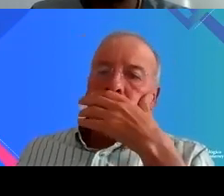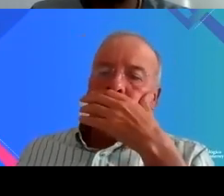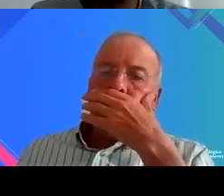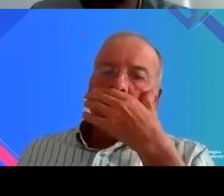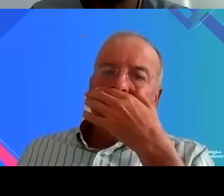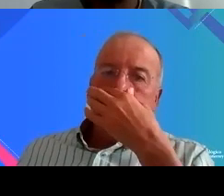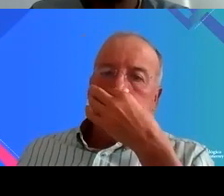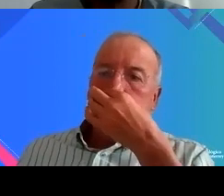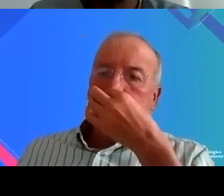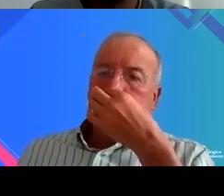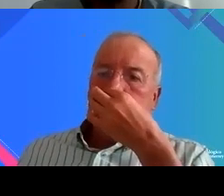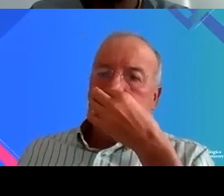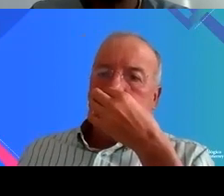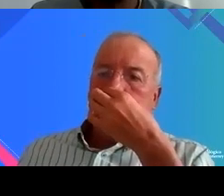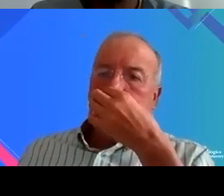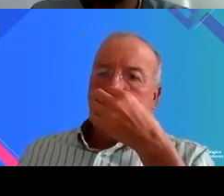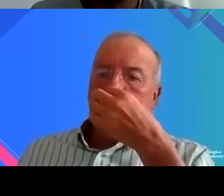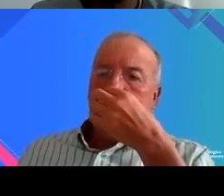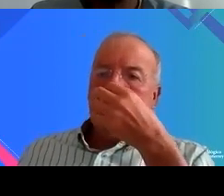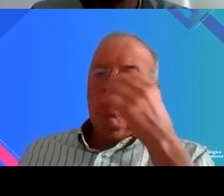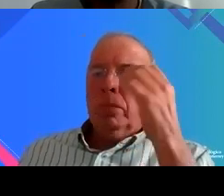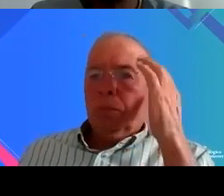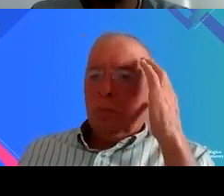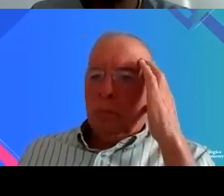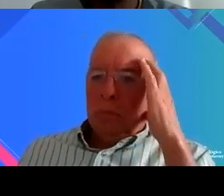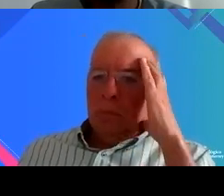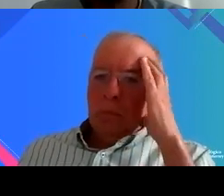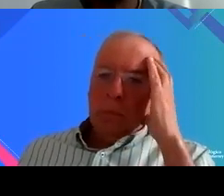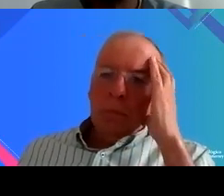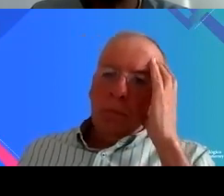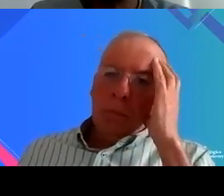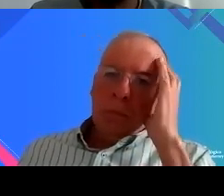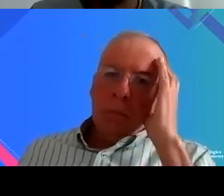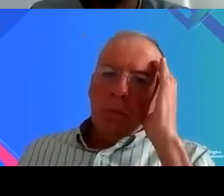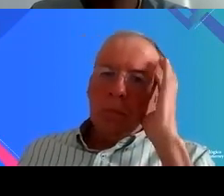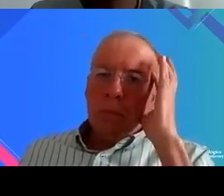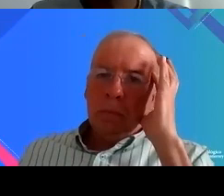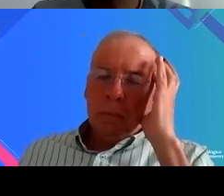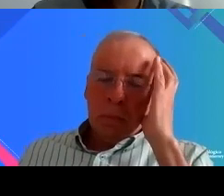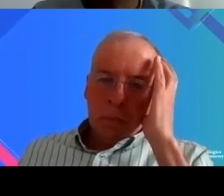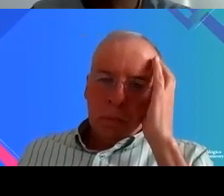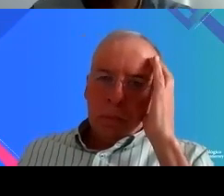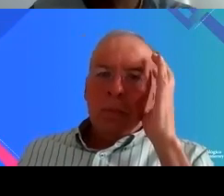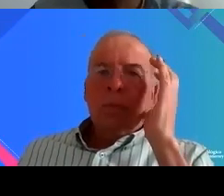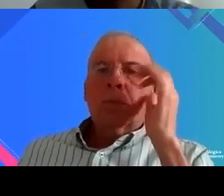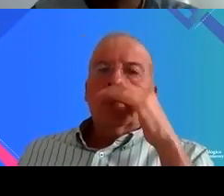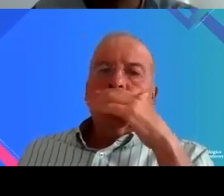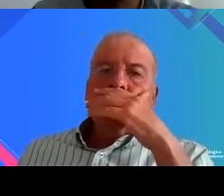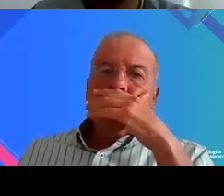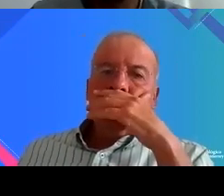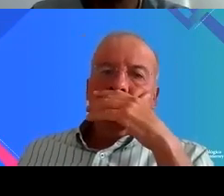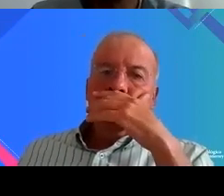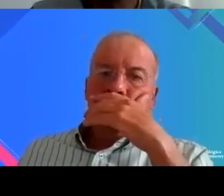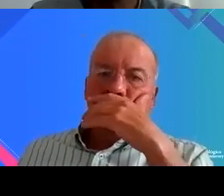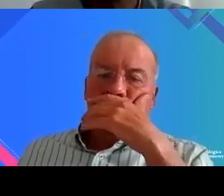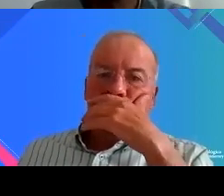gusto, estamos muy emocionados de poder estar aquí en este lanzamiento de esta serie de workshops.